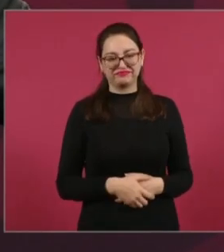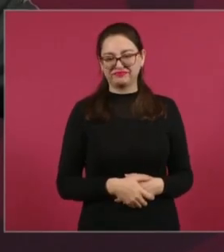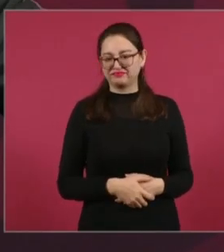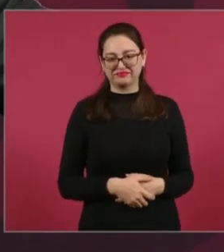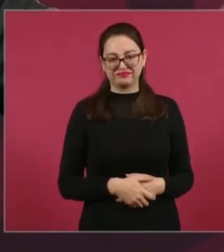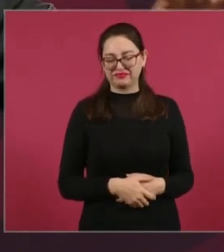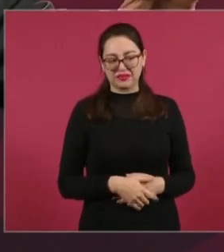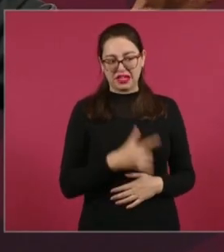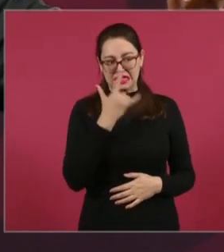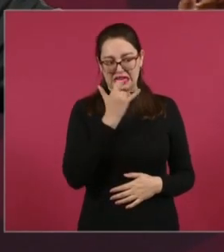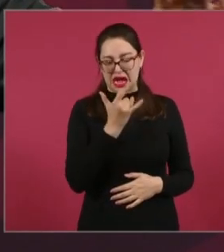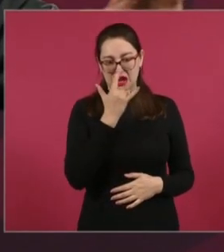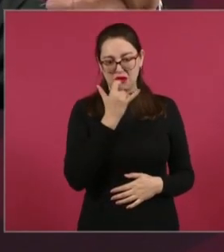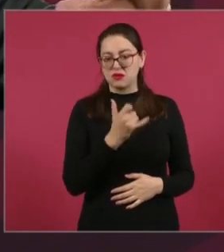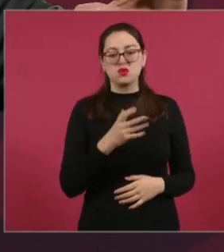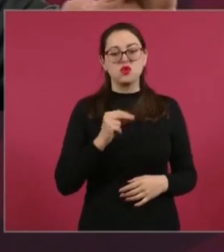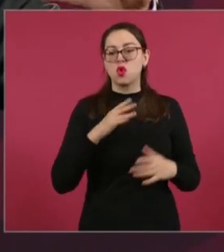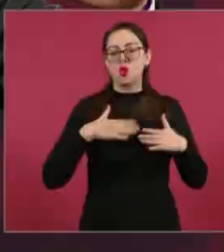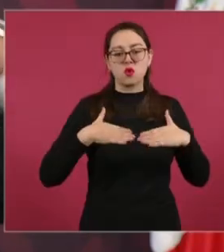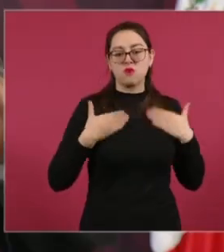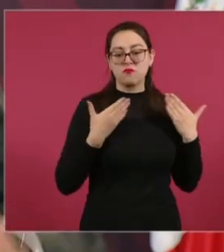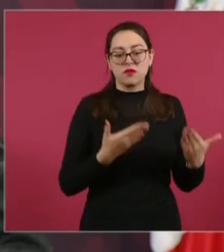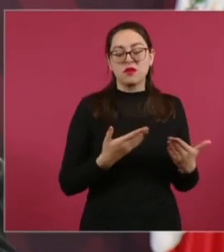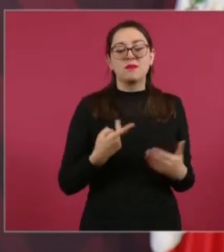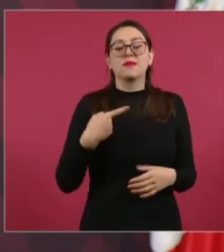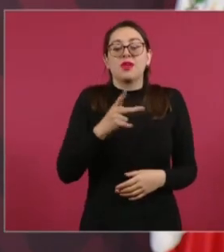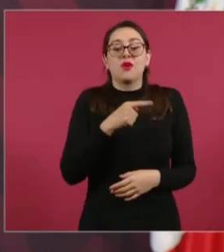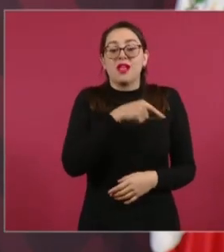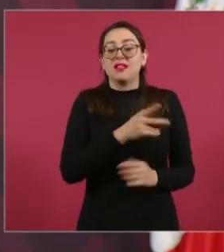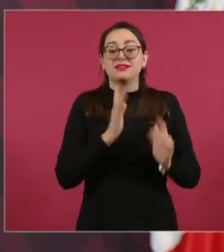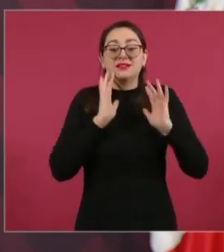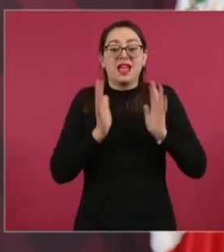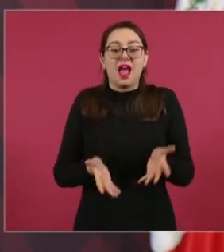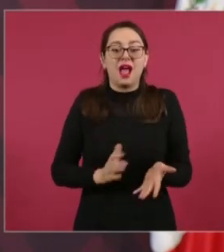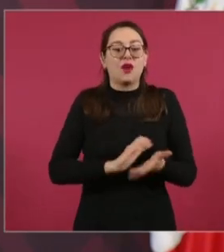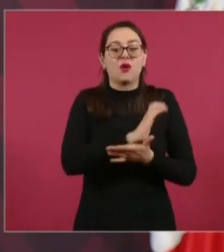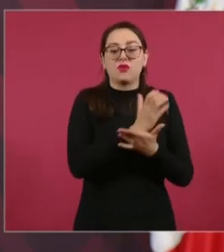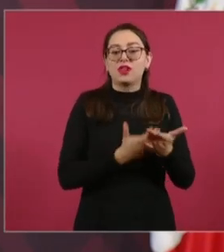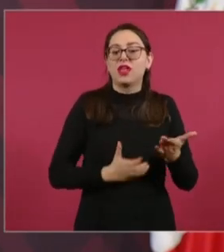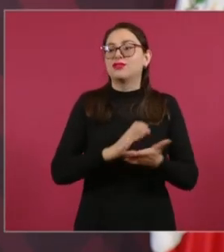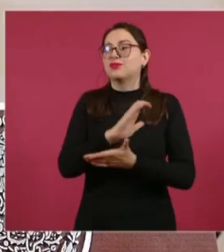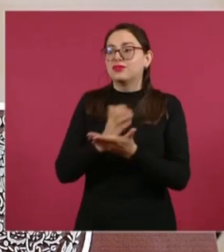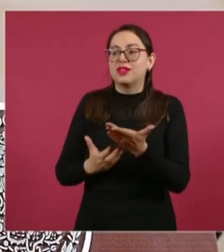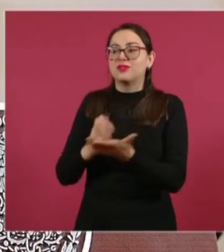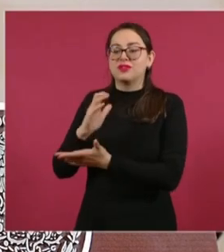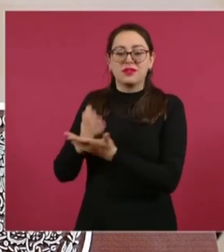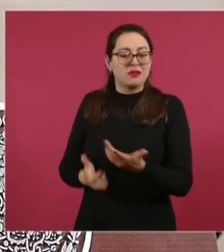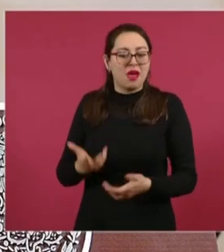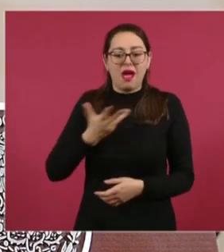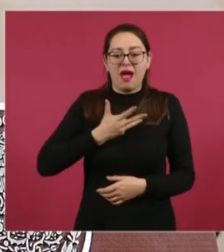ya estaba metido, pero hasta adentro y